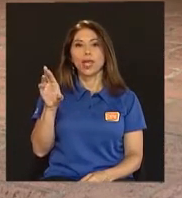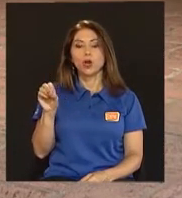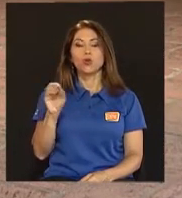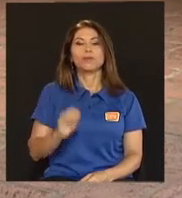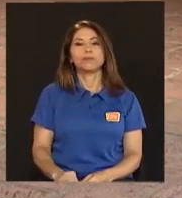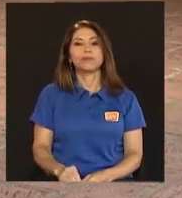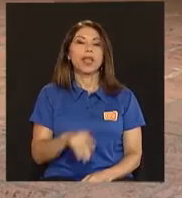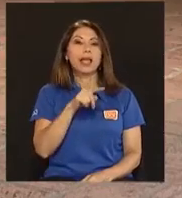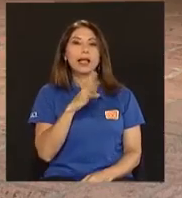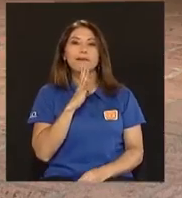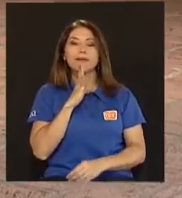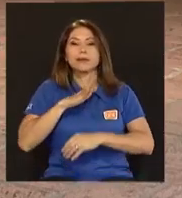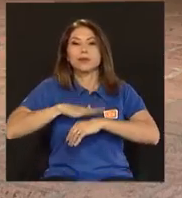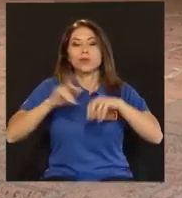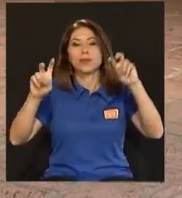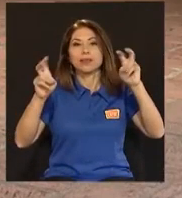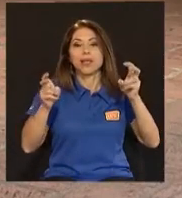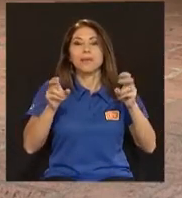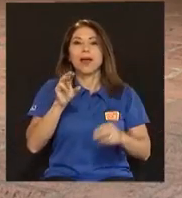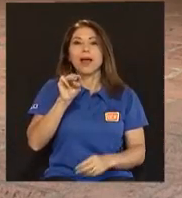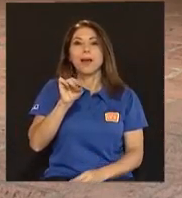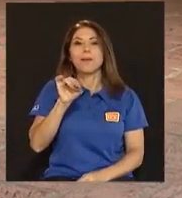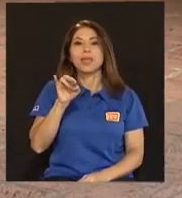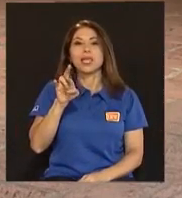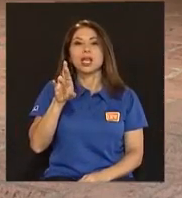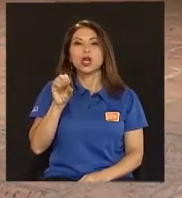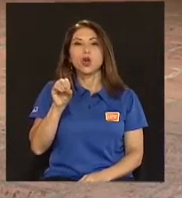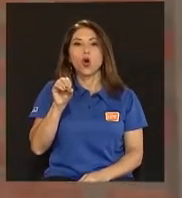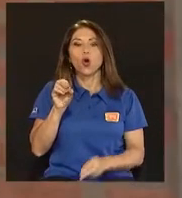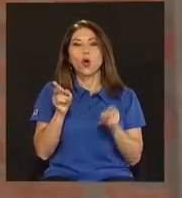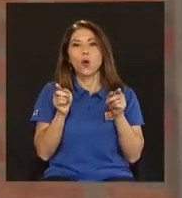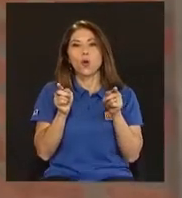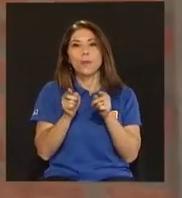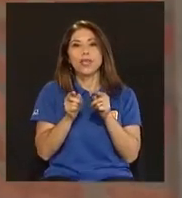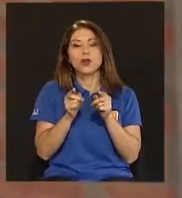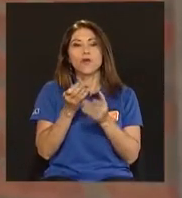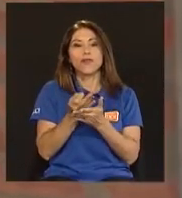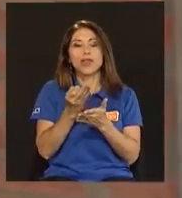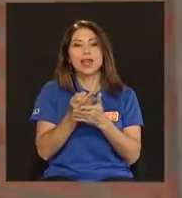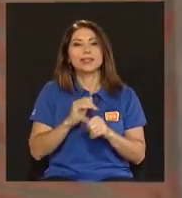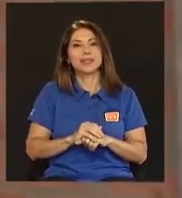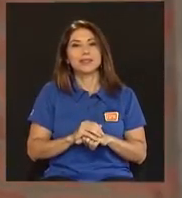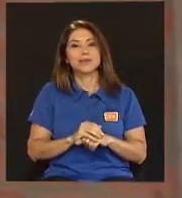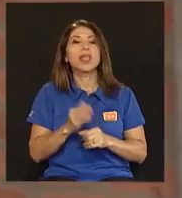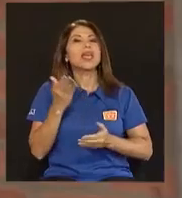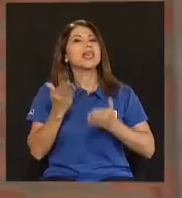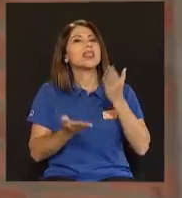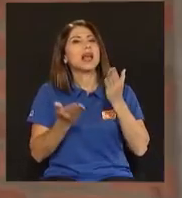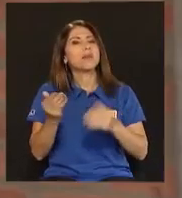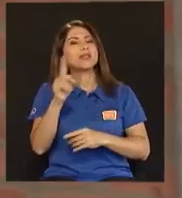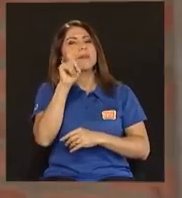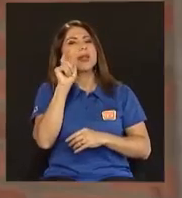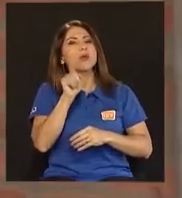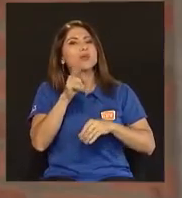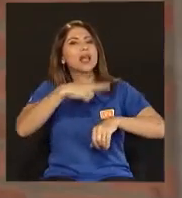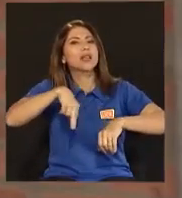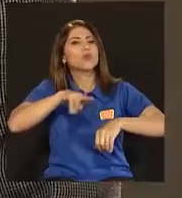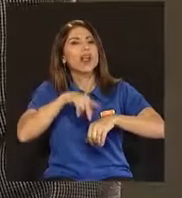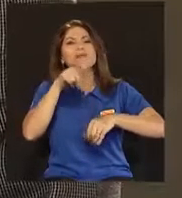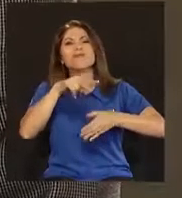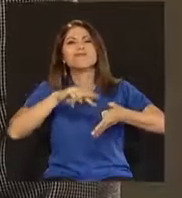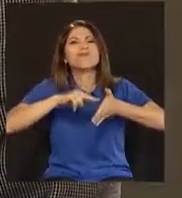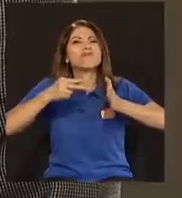quien nos conversará sobre el tema de microfinanzas. Y tal vez la pregunta natural, don Danilo, es: ¿y qué es eso de microfinanzas?